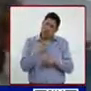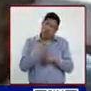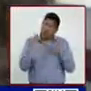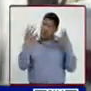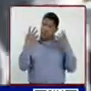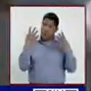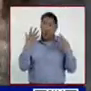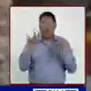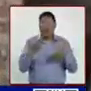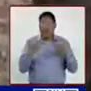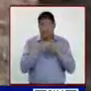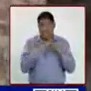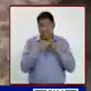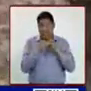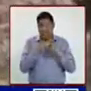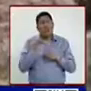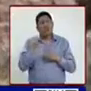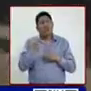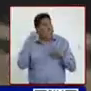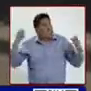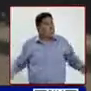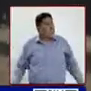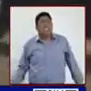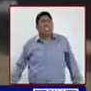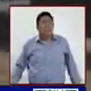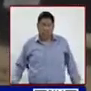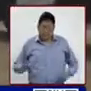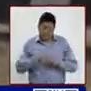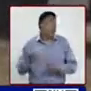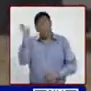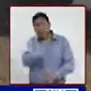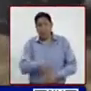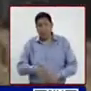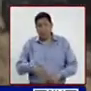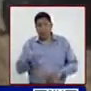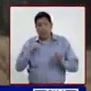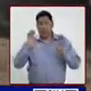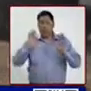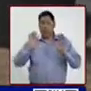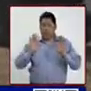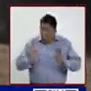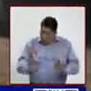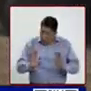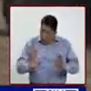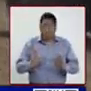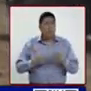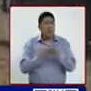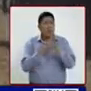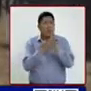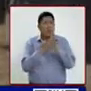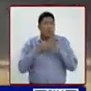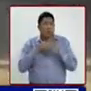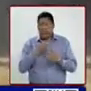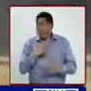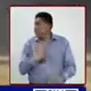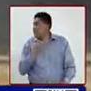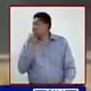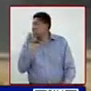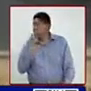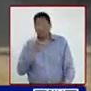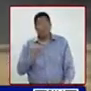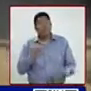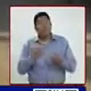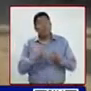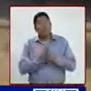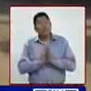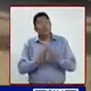habido enfrentamientos? ¿Os han indicado? Sí, se han puesto un poco agresivos, han comenzado a tirar pies. Por lo mismo, nosotros también estamos acá colaborando con personal de la aduana. Pidieron